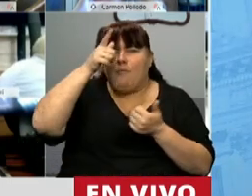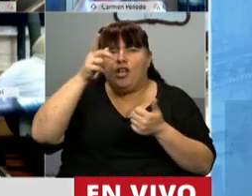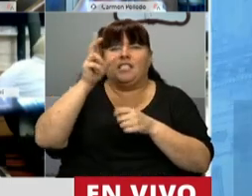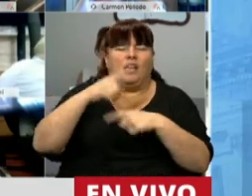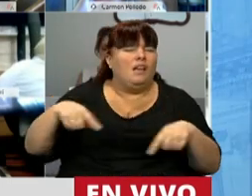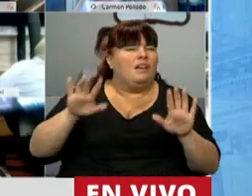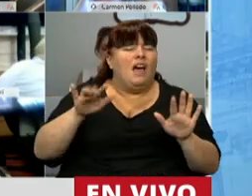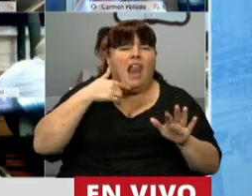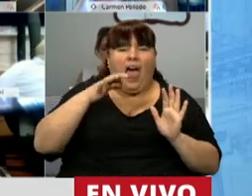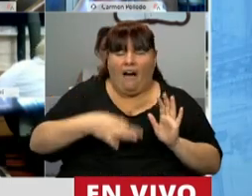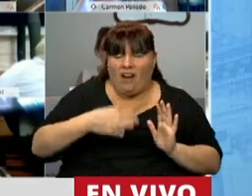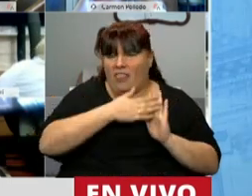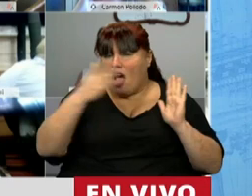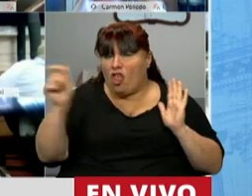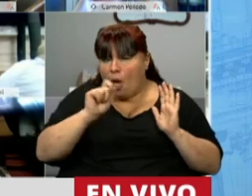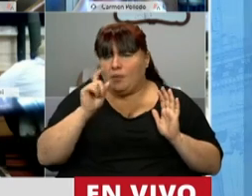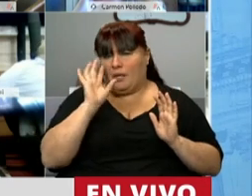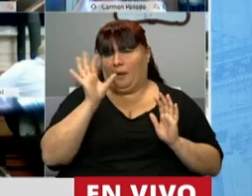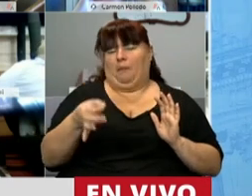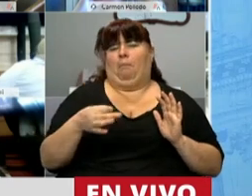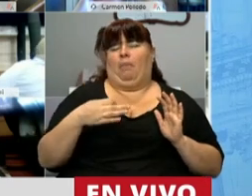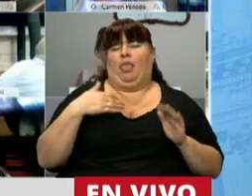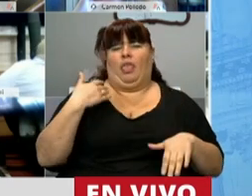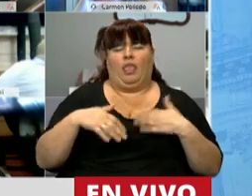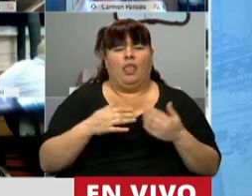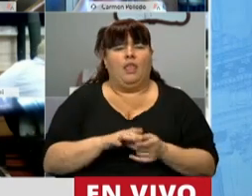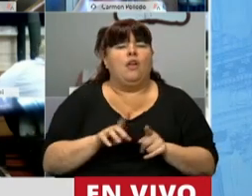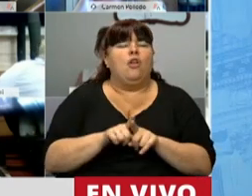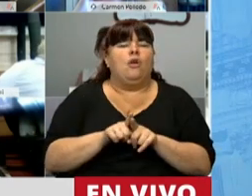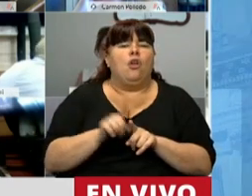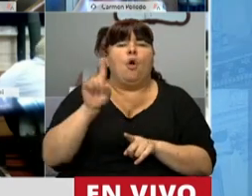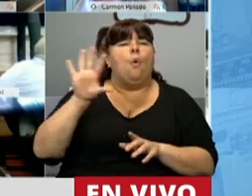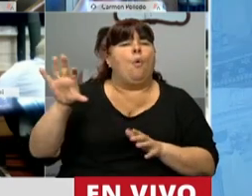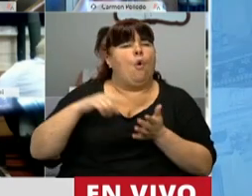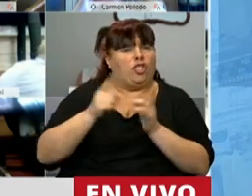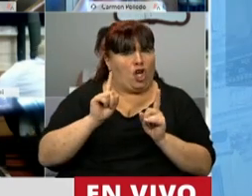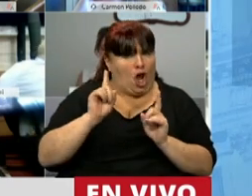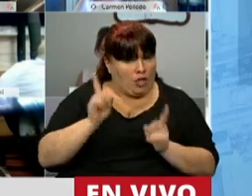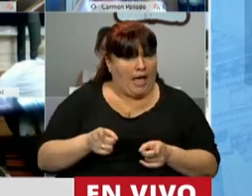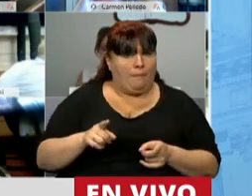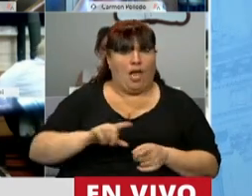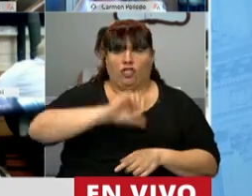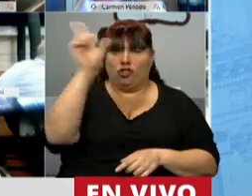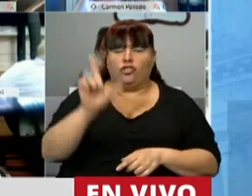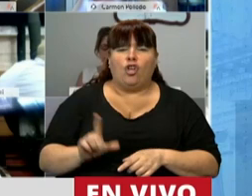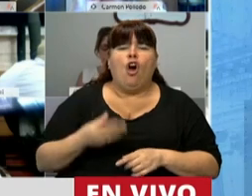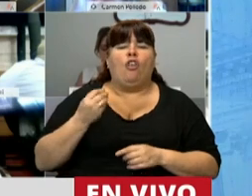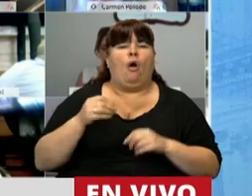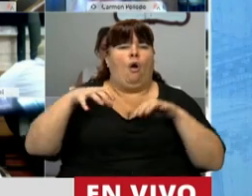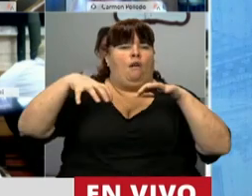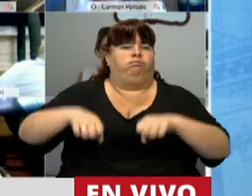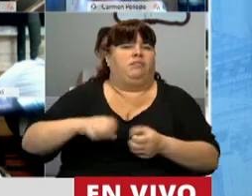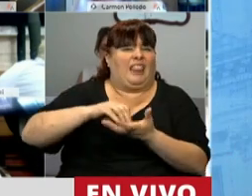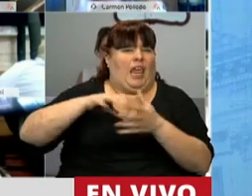Y la verdad es que en estos últimos meses hemos visto un avance, no solo en la provincia de Buenos Aires, sino en todo el territorio, en las tomas